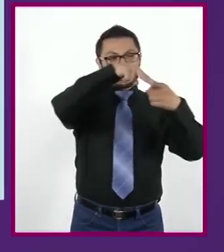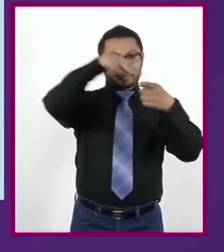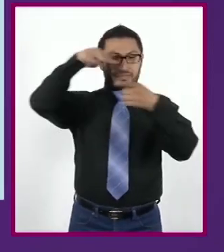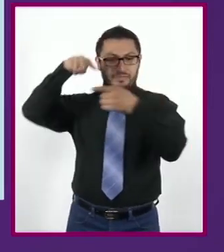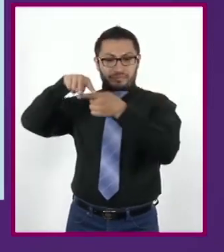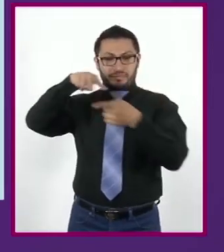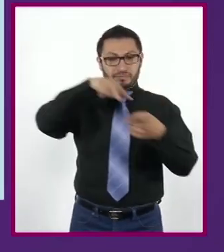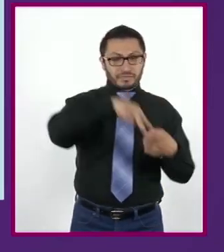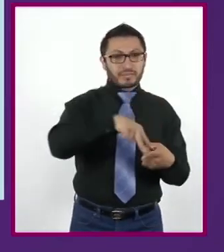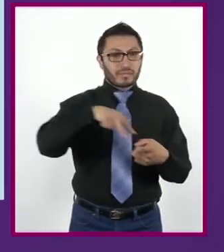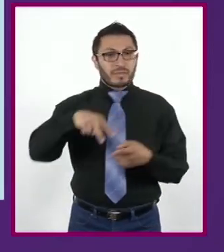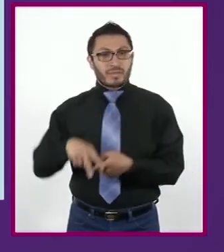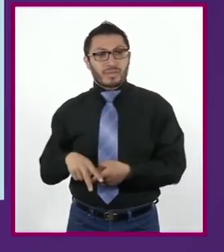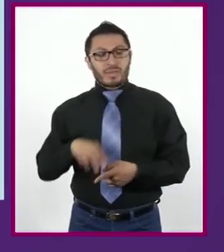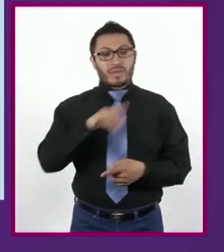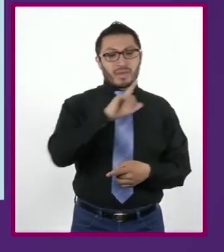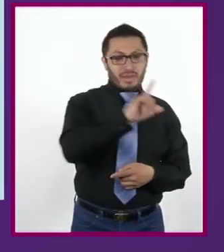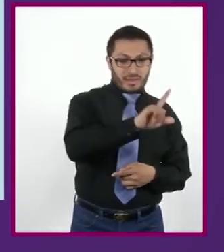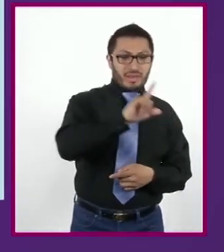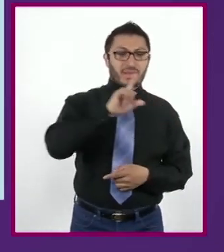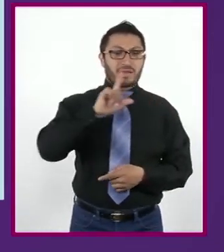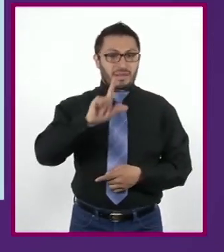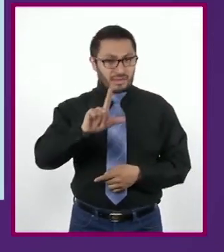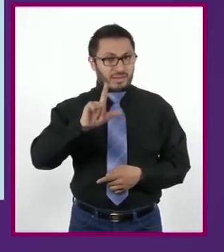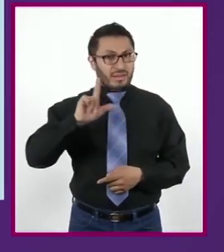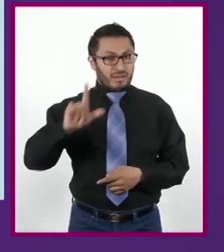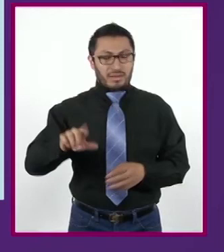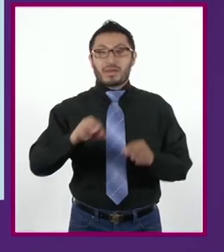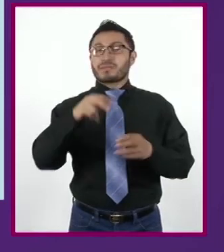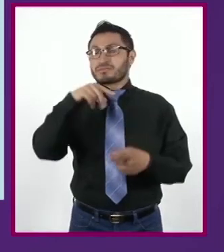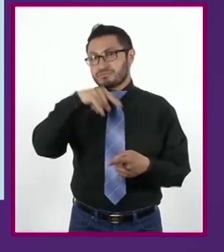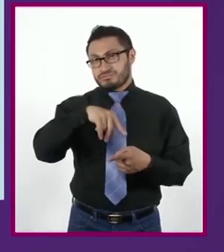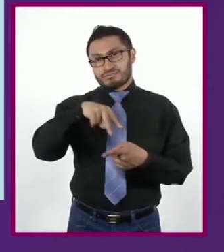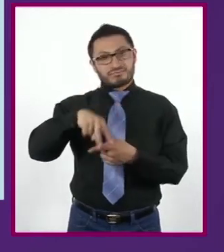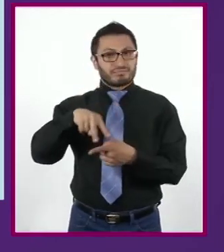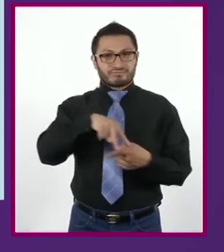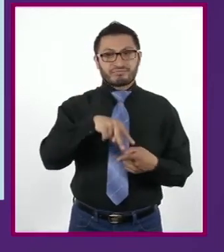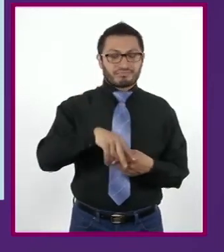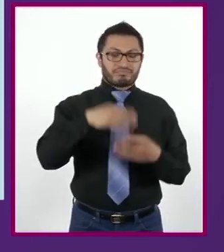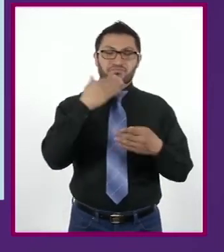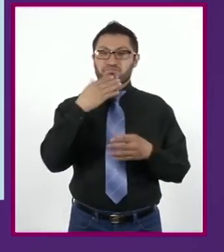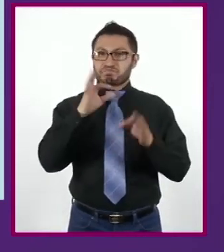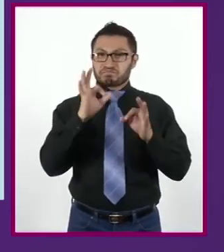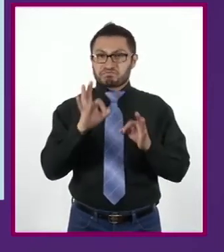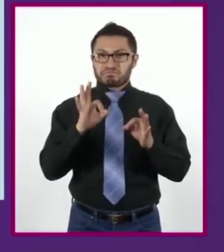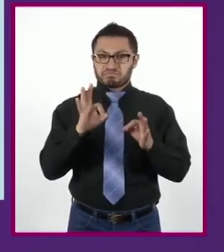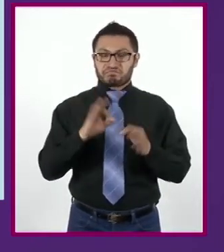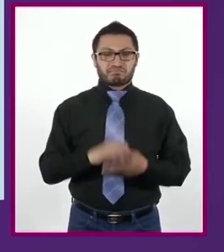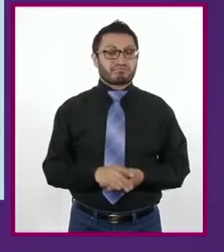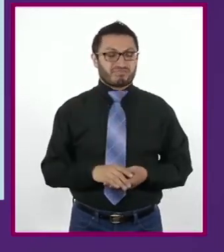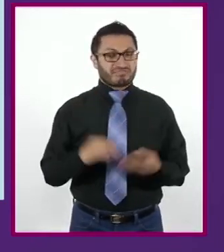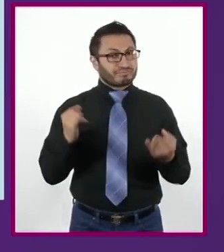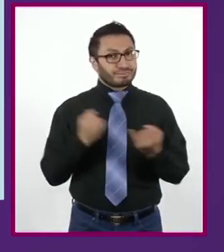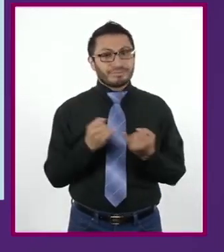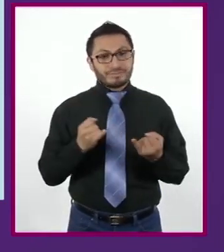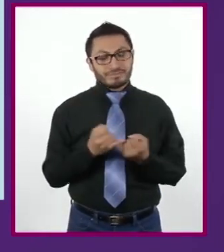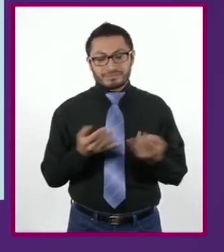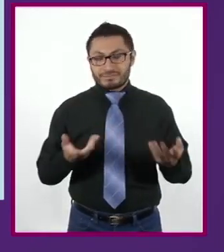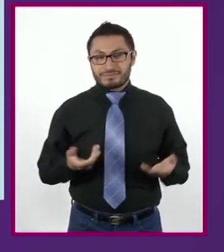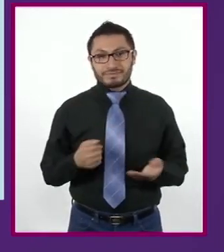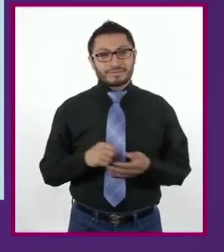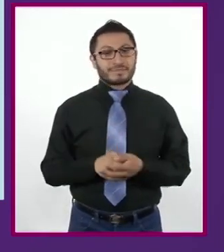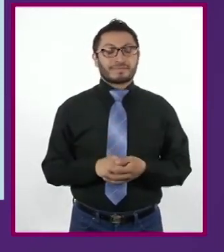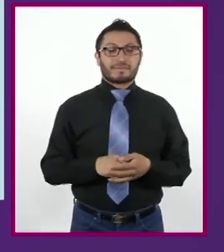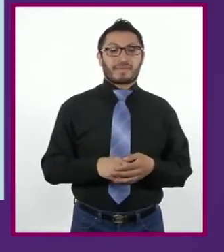son congruentes por el criterio LLL. De igual manera, entonces,